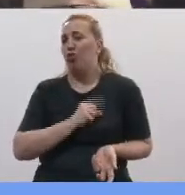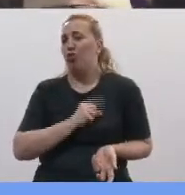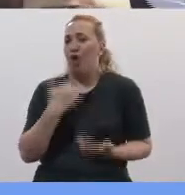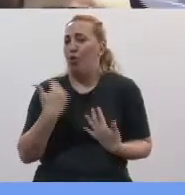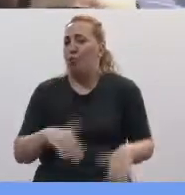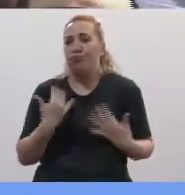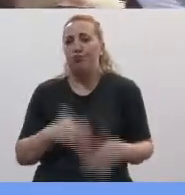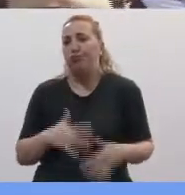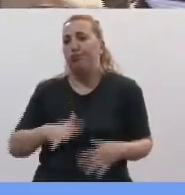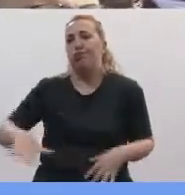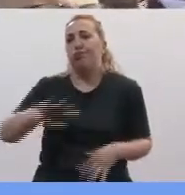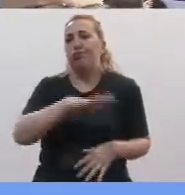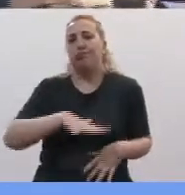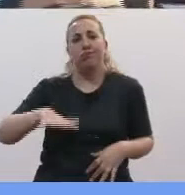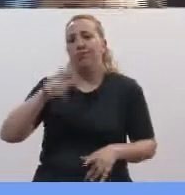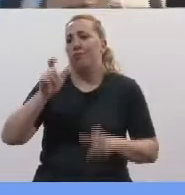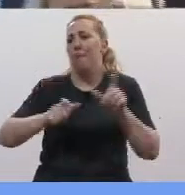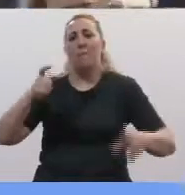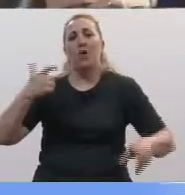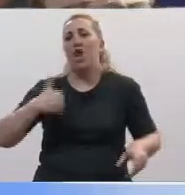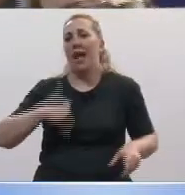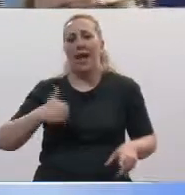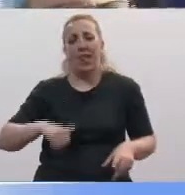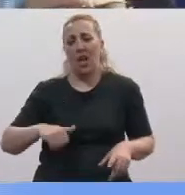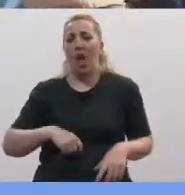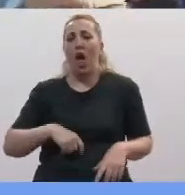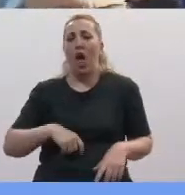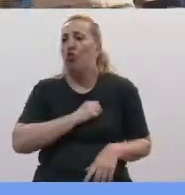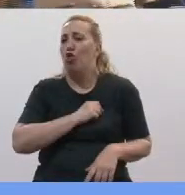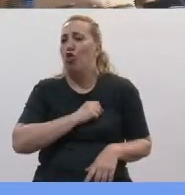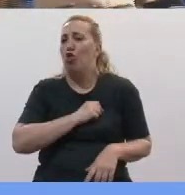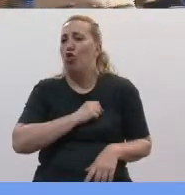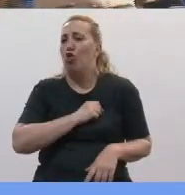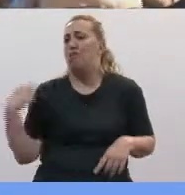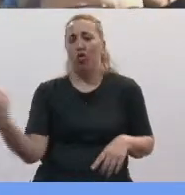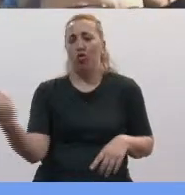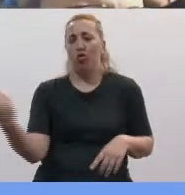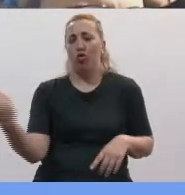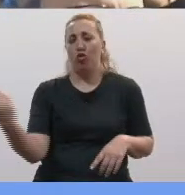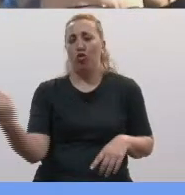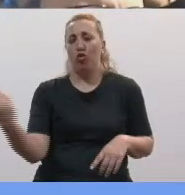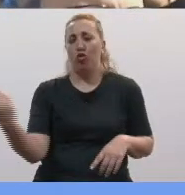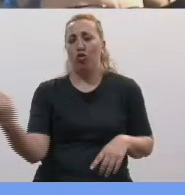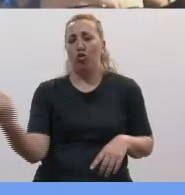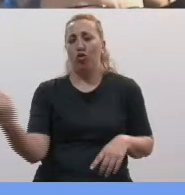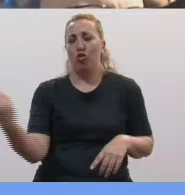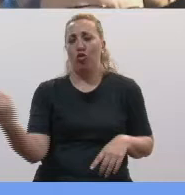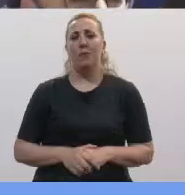enorme que hay en el pueblo argentino hoy, dolor que compartimos y que es un